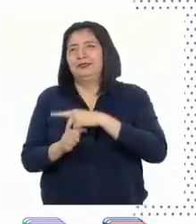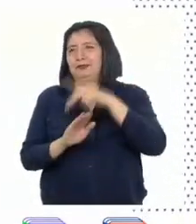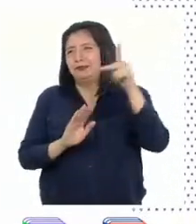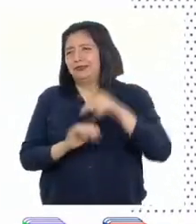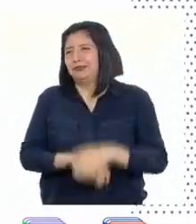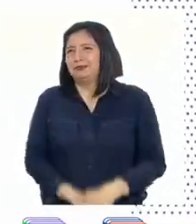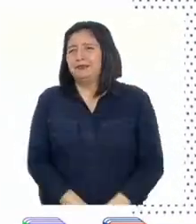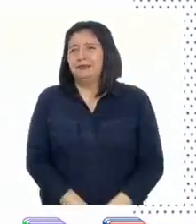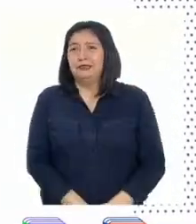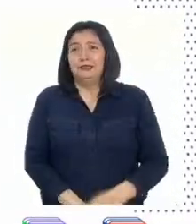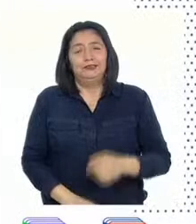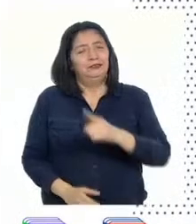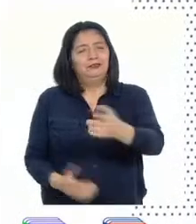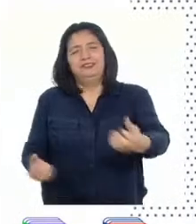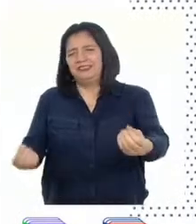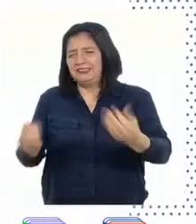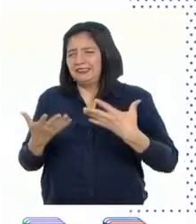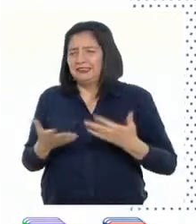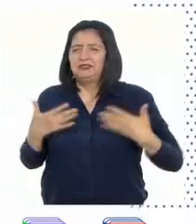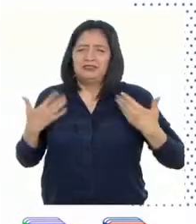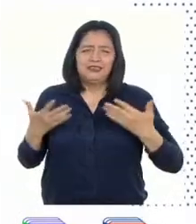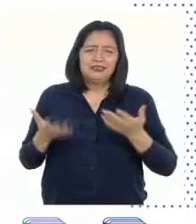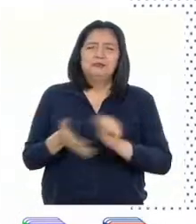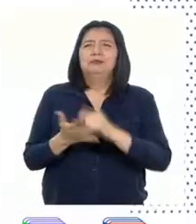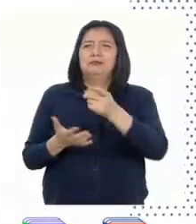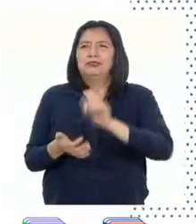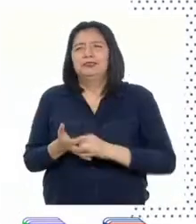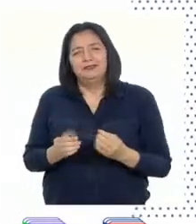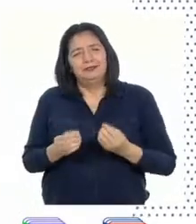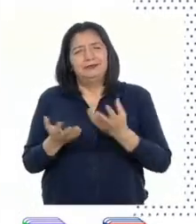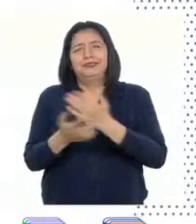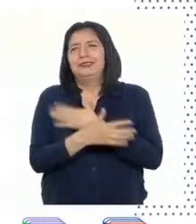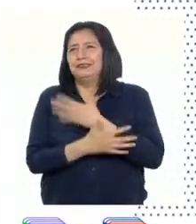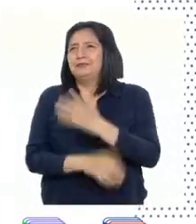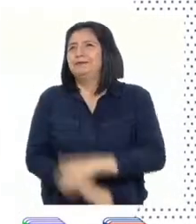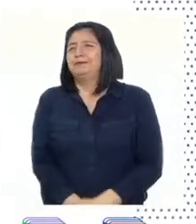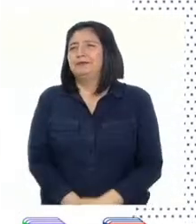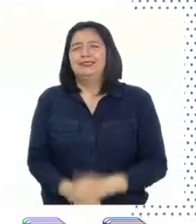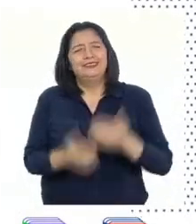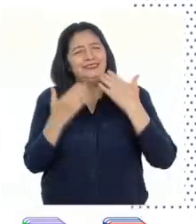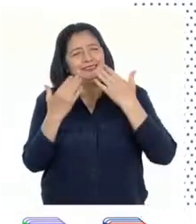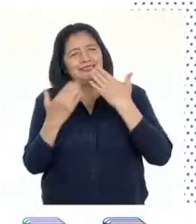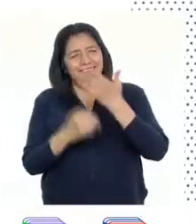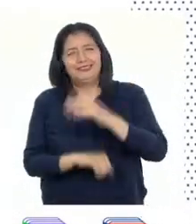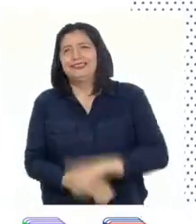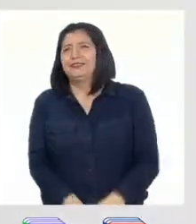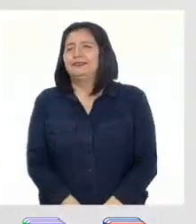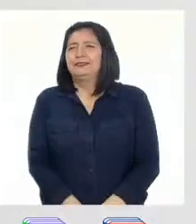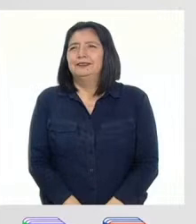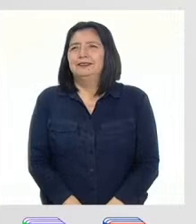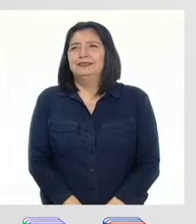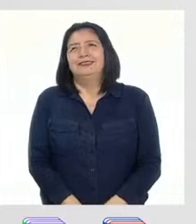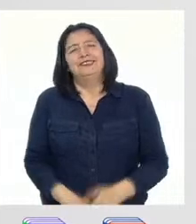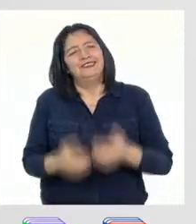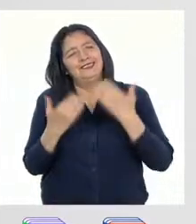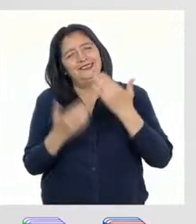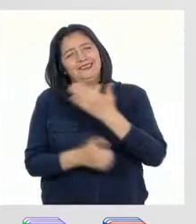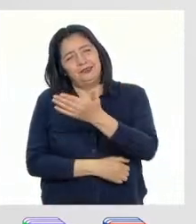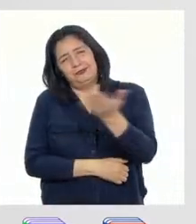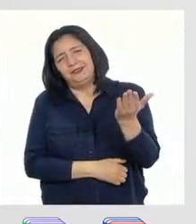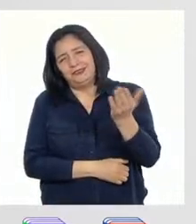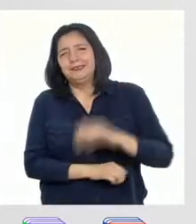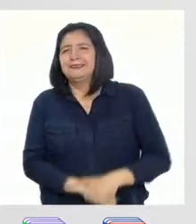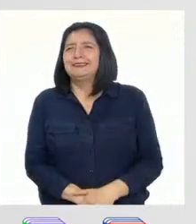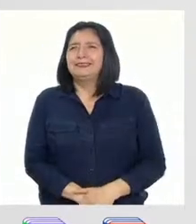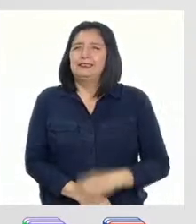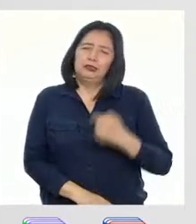programa. Nos has alentado y nos has transmitido mucho cariño. ¡Gracias por eso! Gracias a